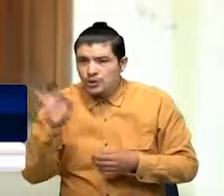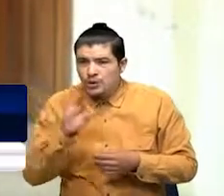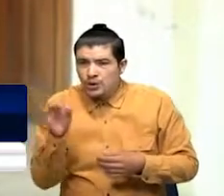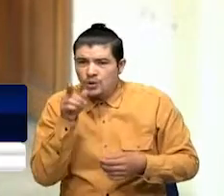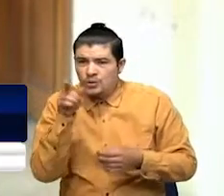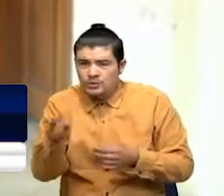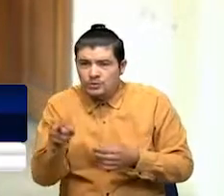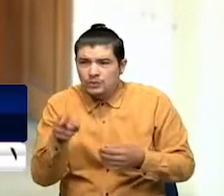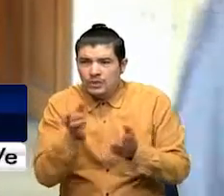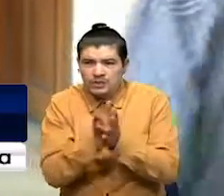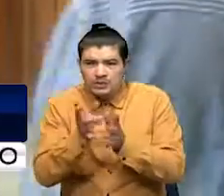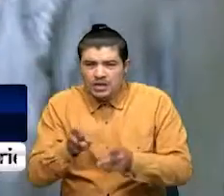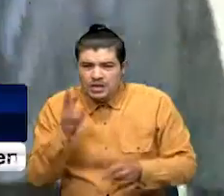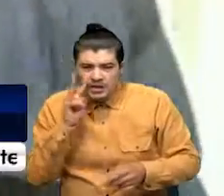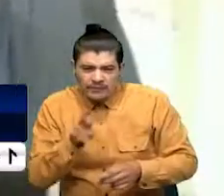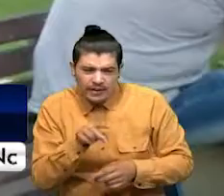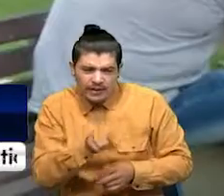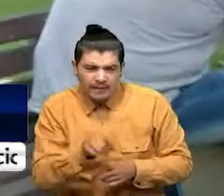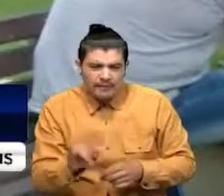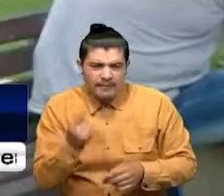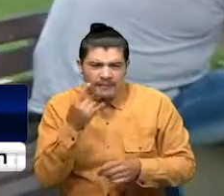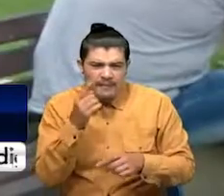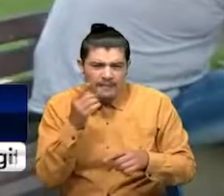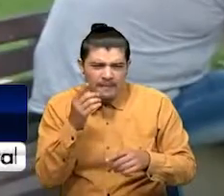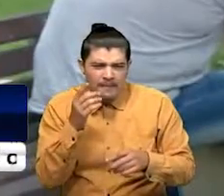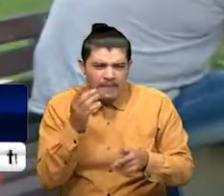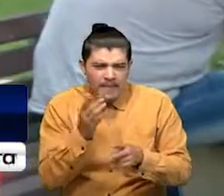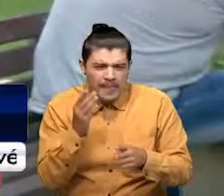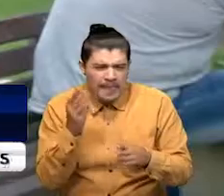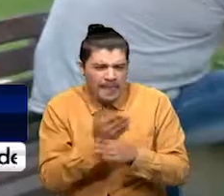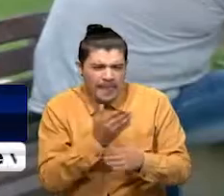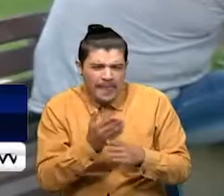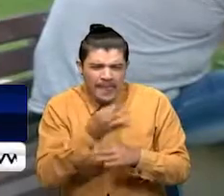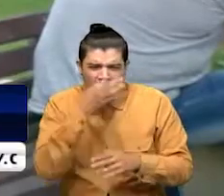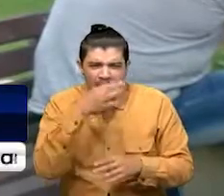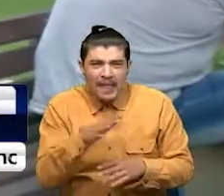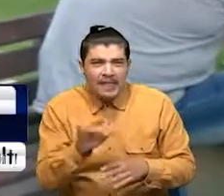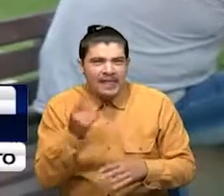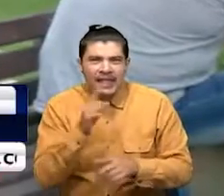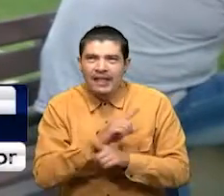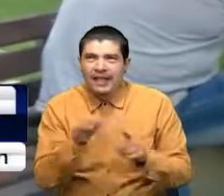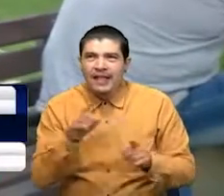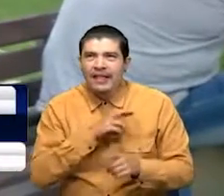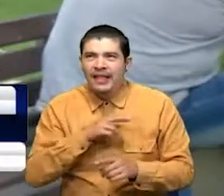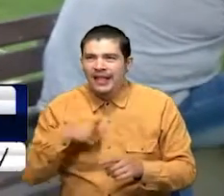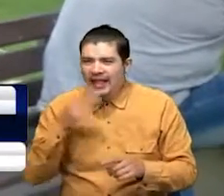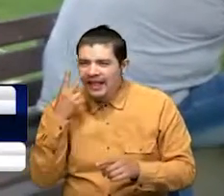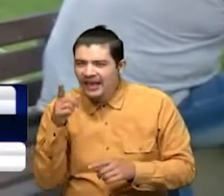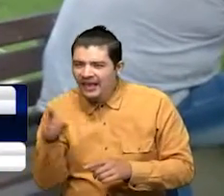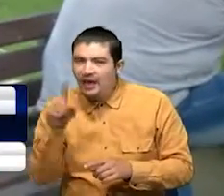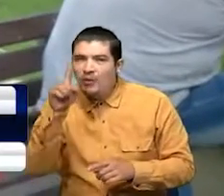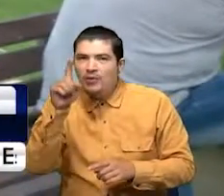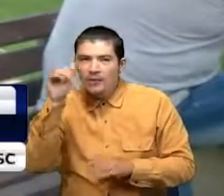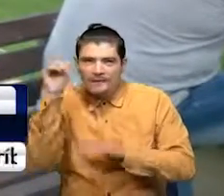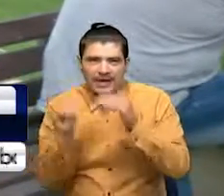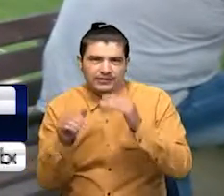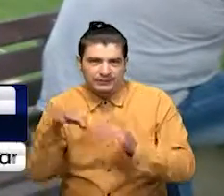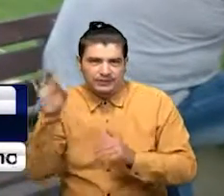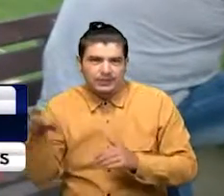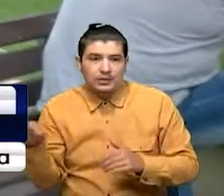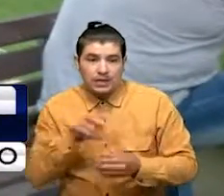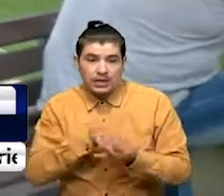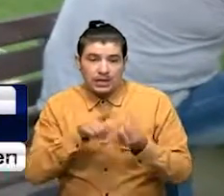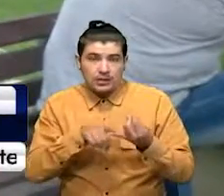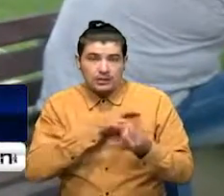que los alimentos tienen algún problema de no cuidad es si realmente es una muestra que estamos hablando menos del 1 por ciento en el caso